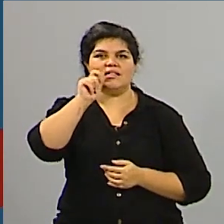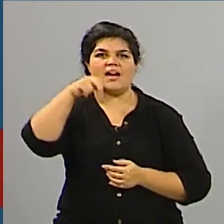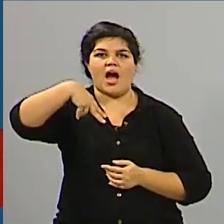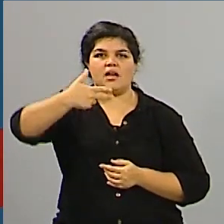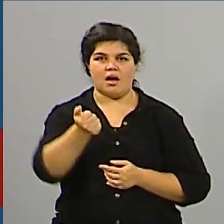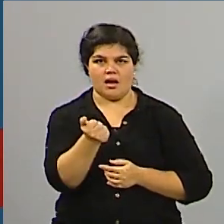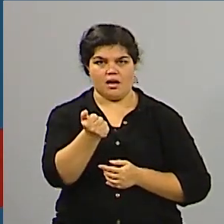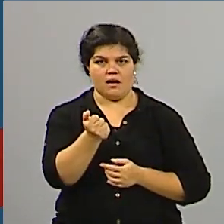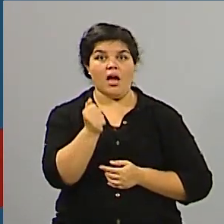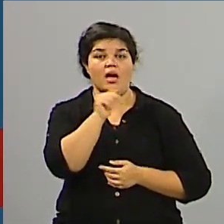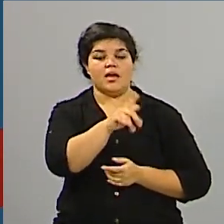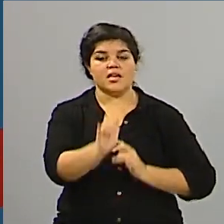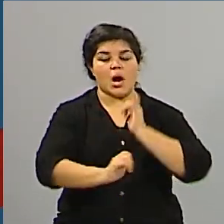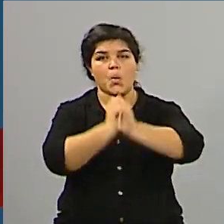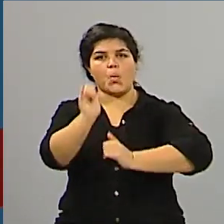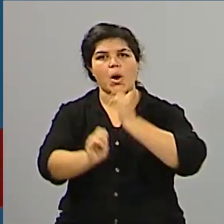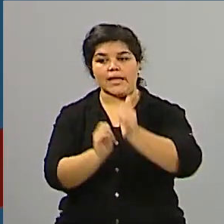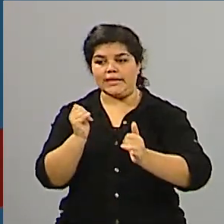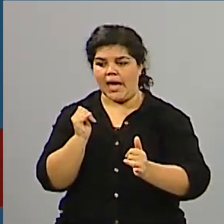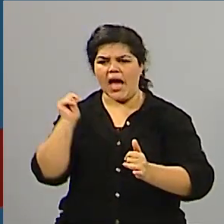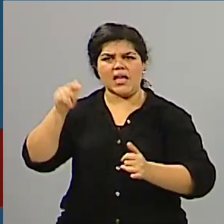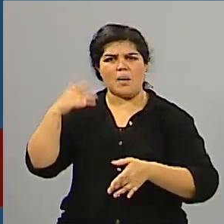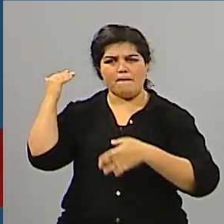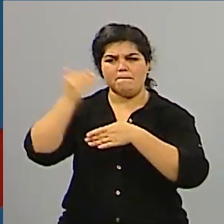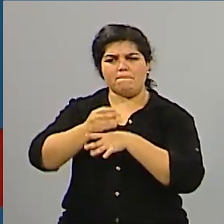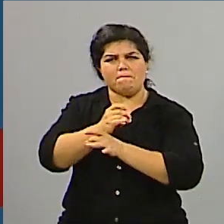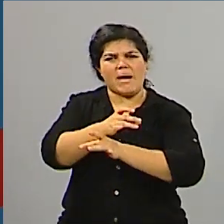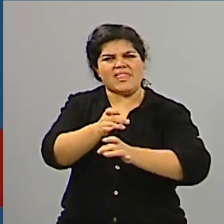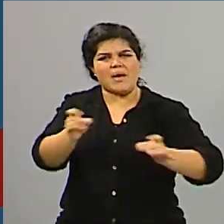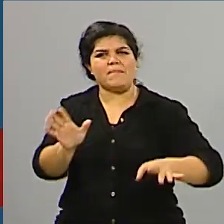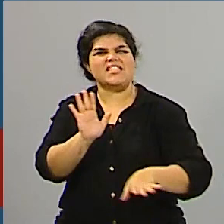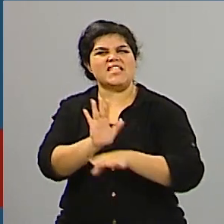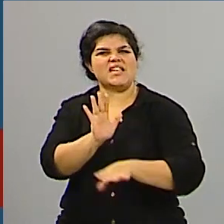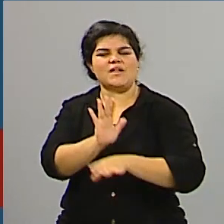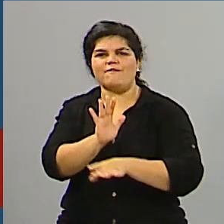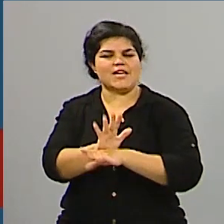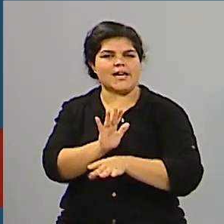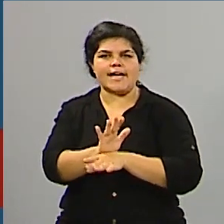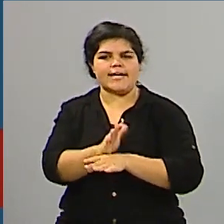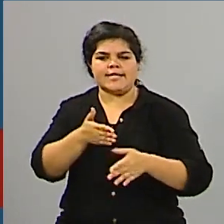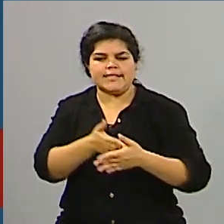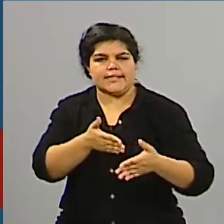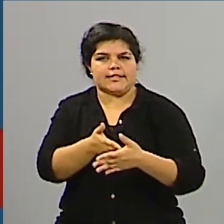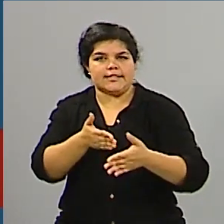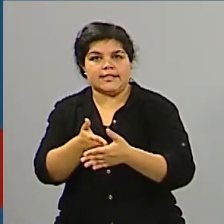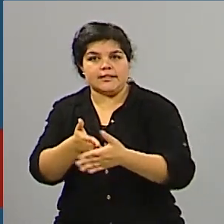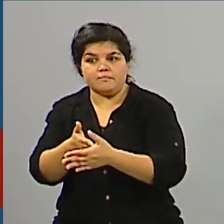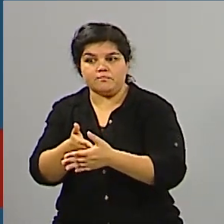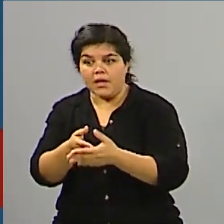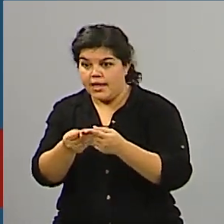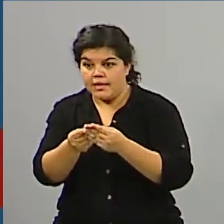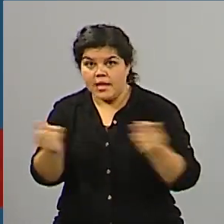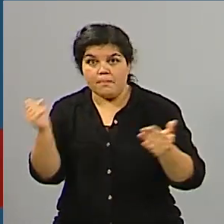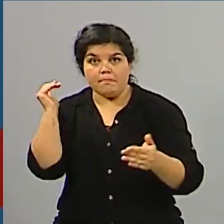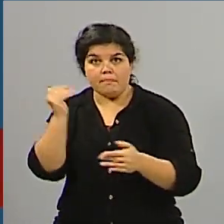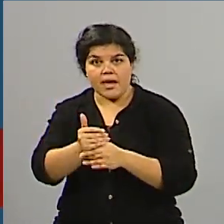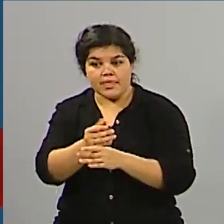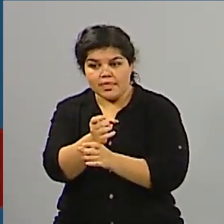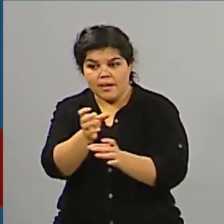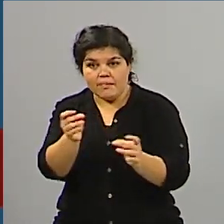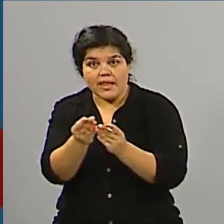estamos percibiendo tanto. Sí ha crecido un poquito más la demanda del chileno, obviamente por la situación económica